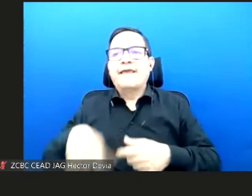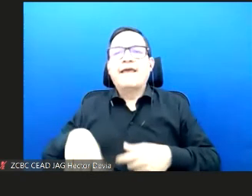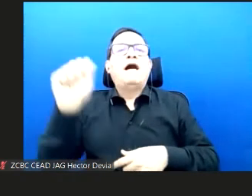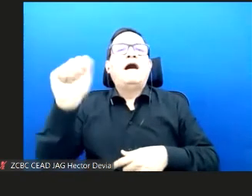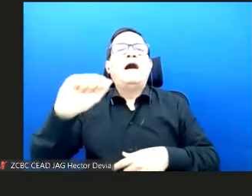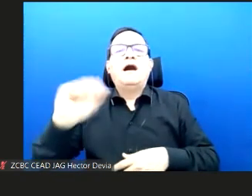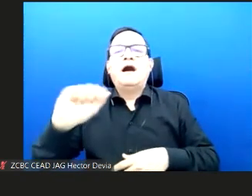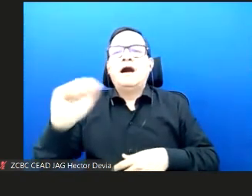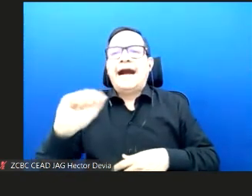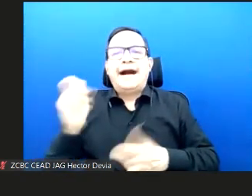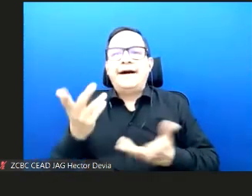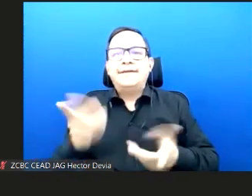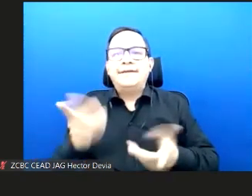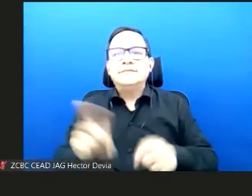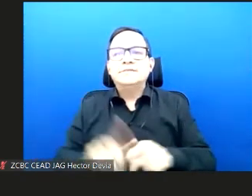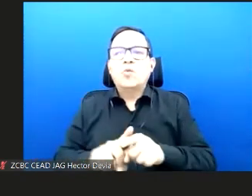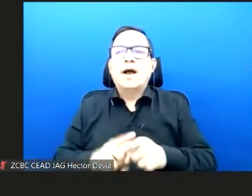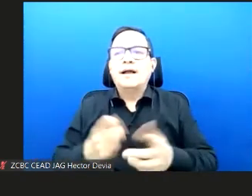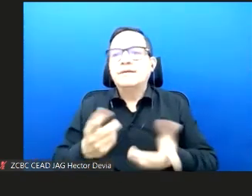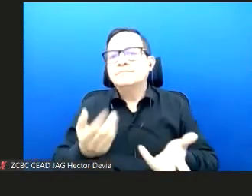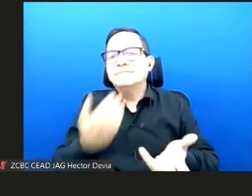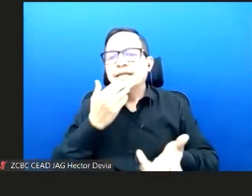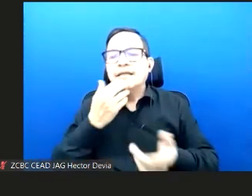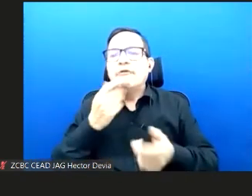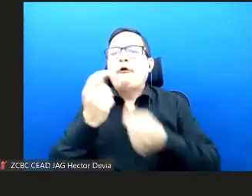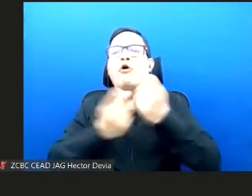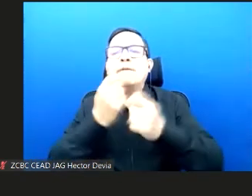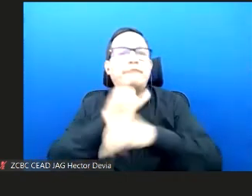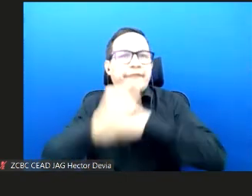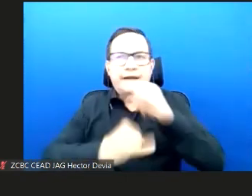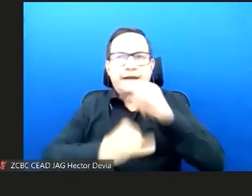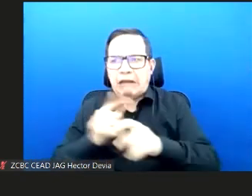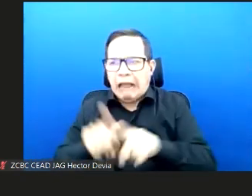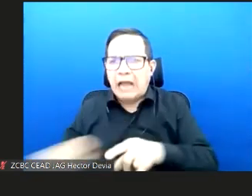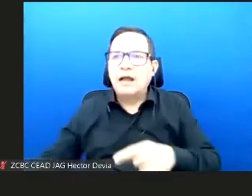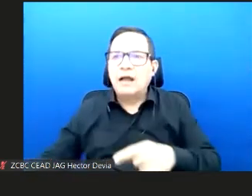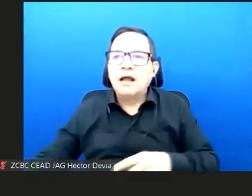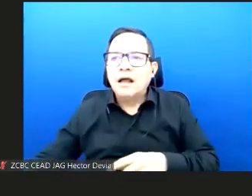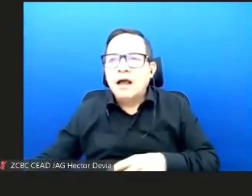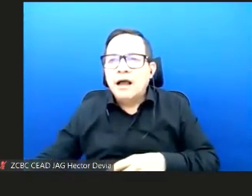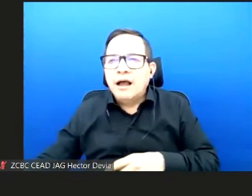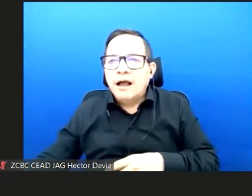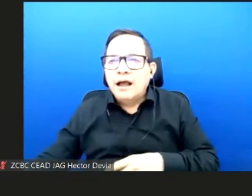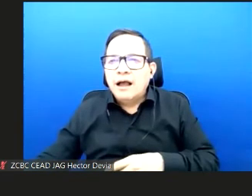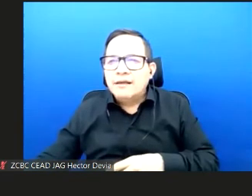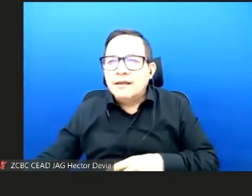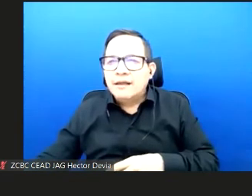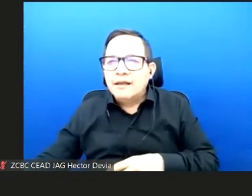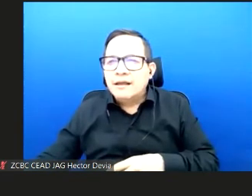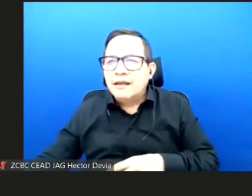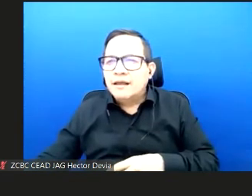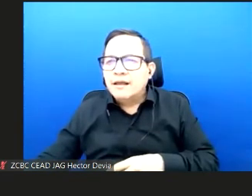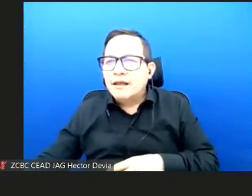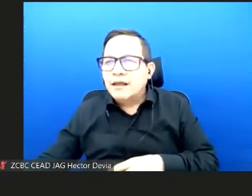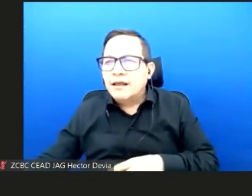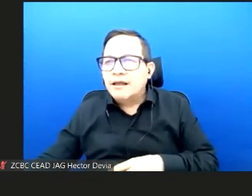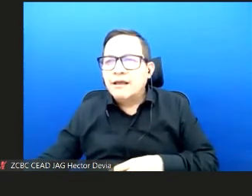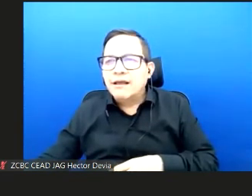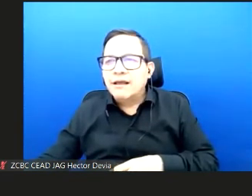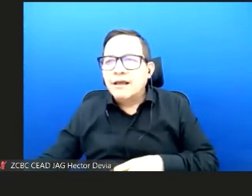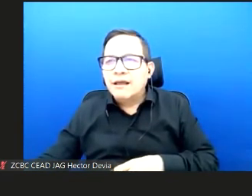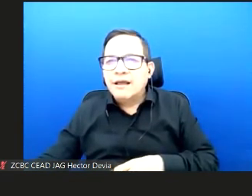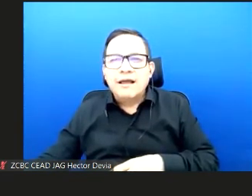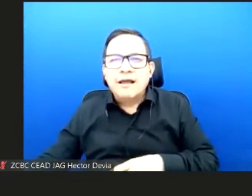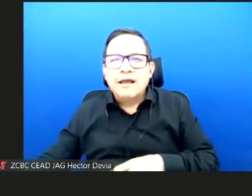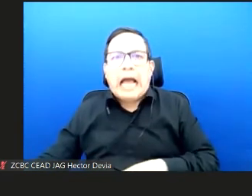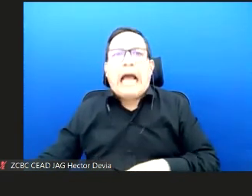comercio internacional, nuestro conjunto B va a ser administración financiera y nuestro conjunto C